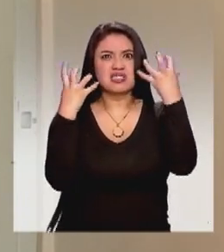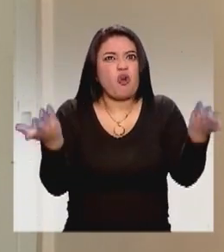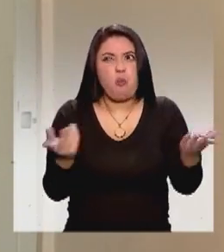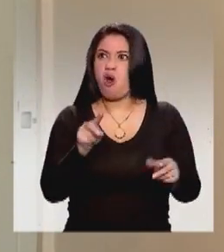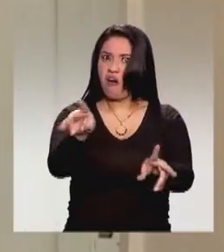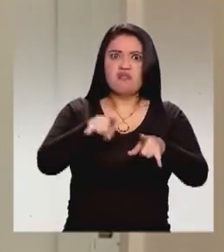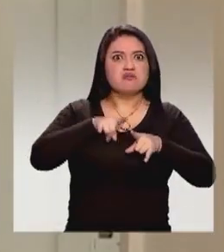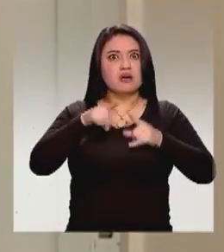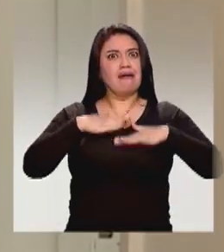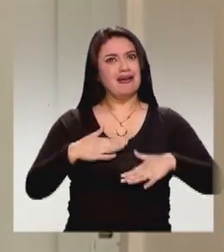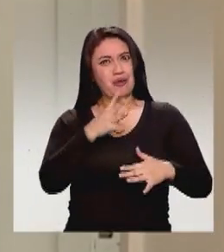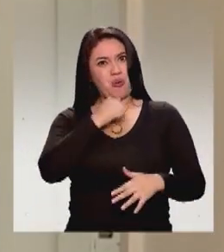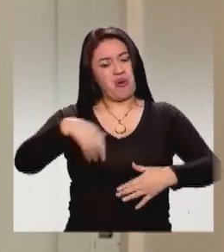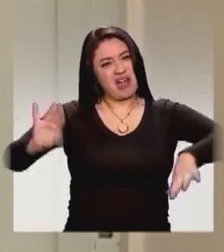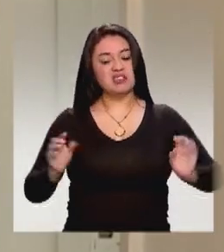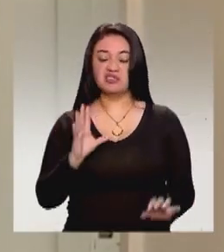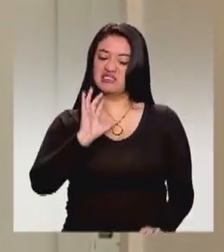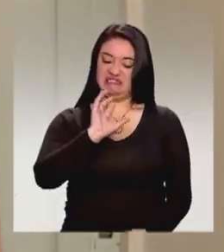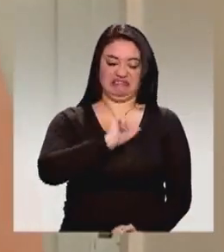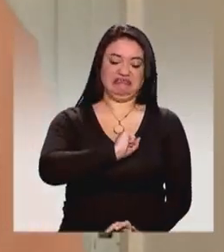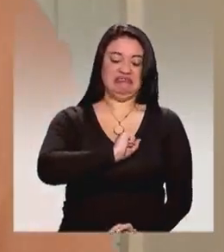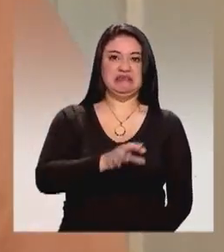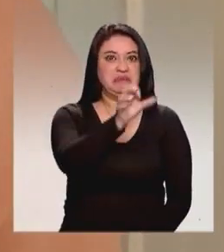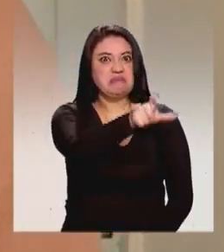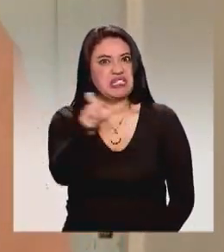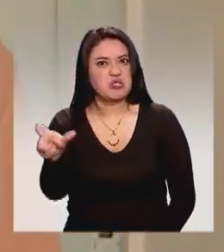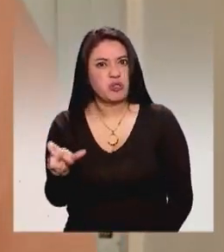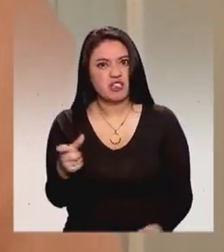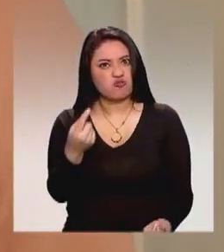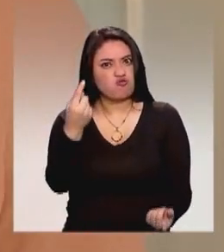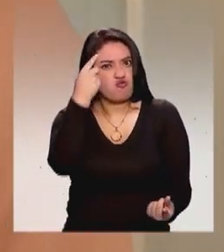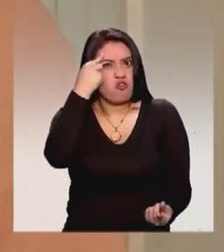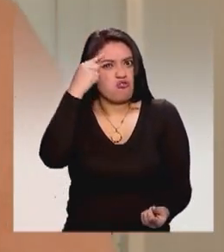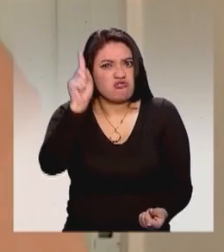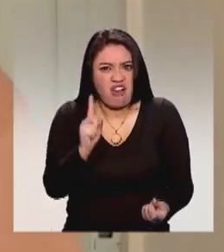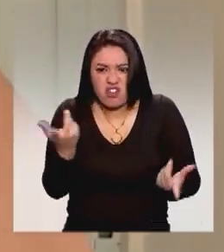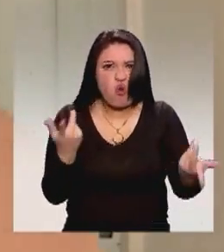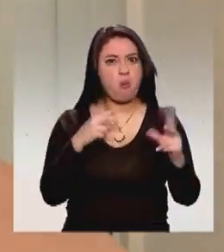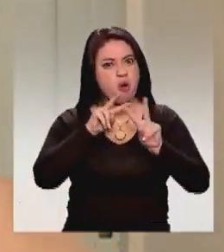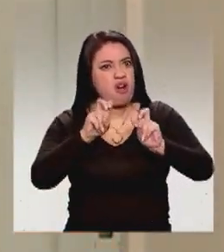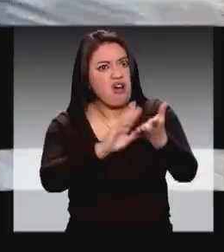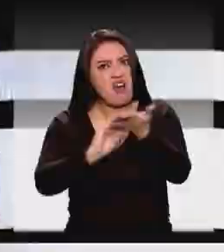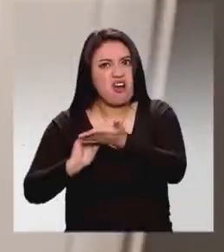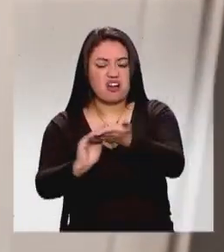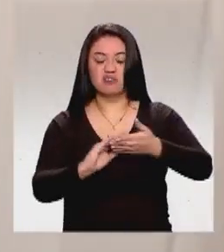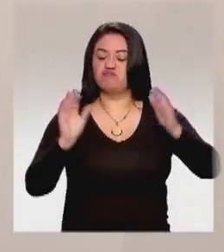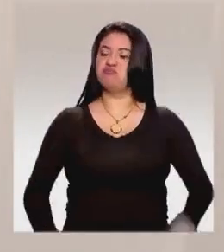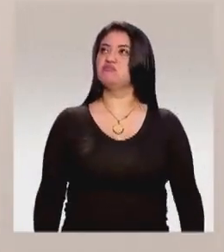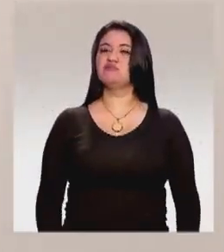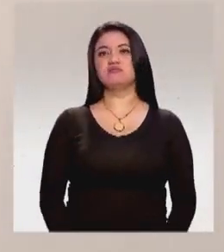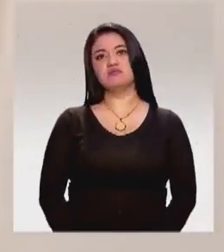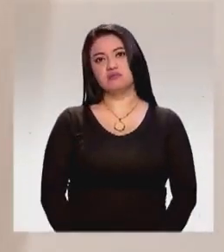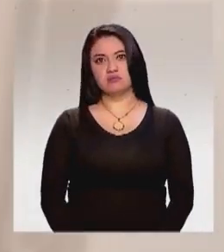relaja? Qué tristeza que la gente en realidad no piense en los demás.